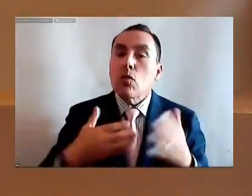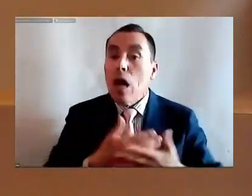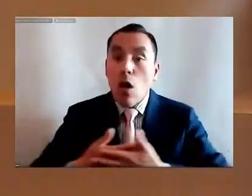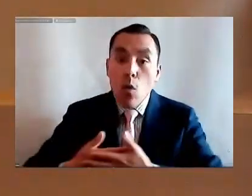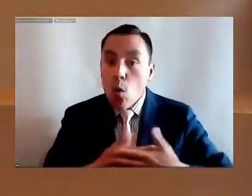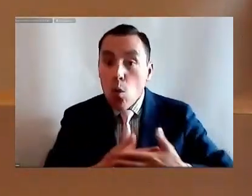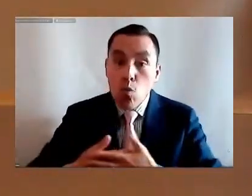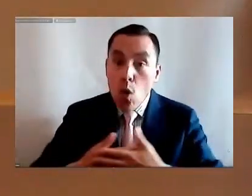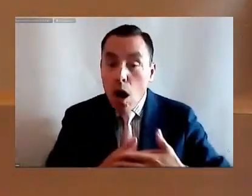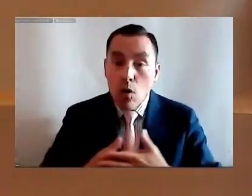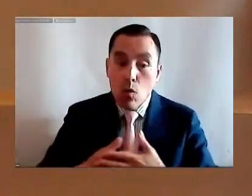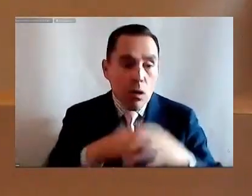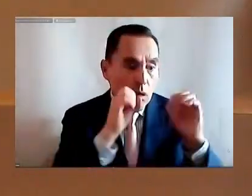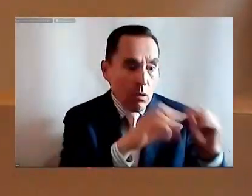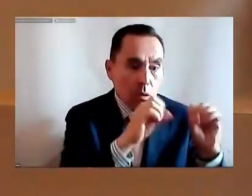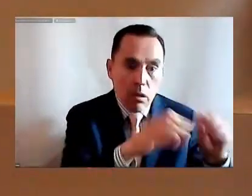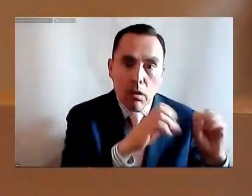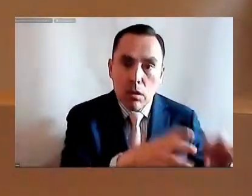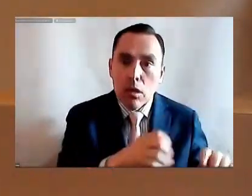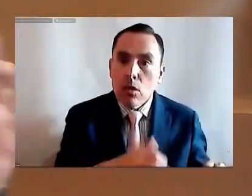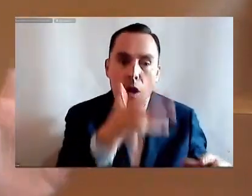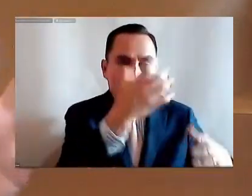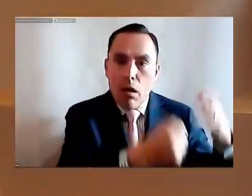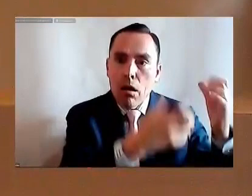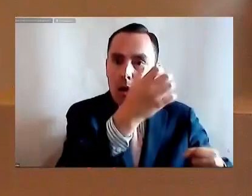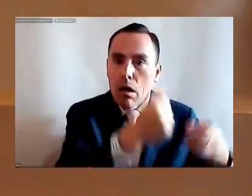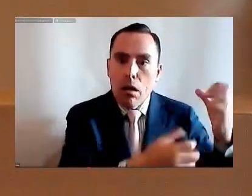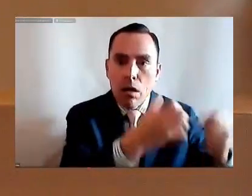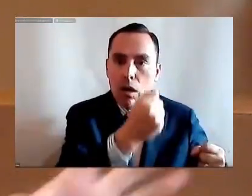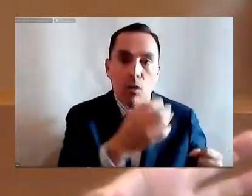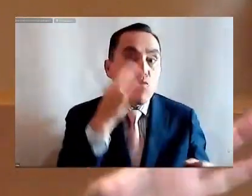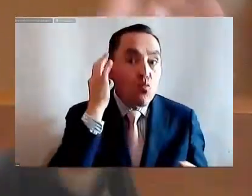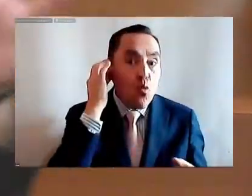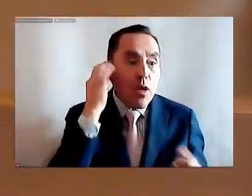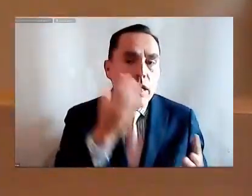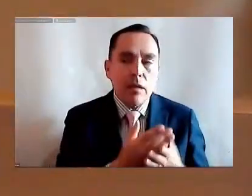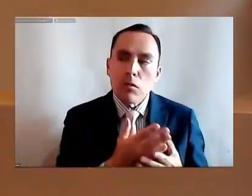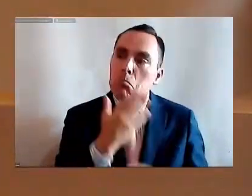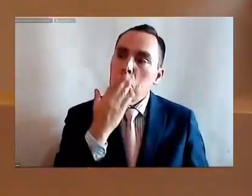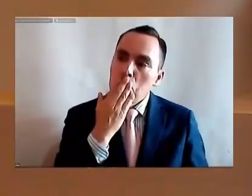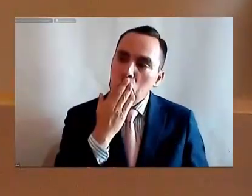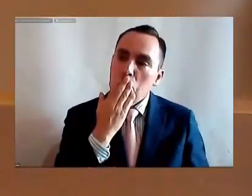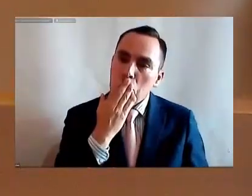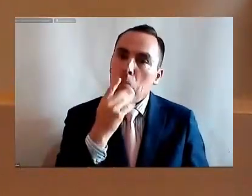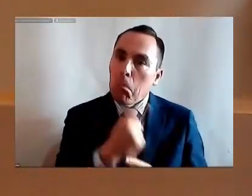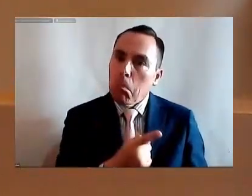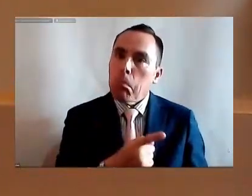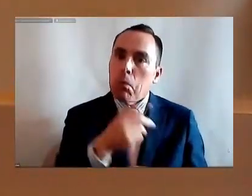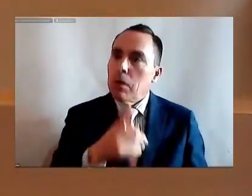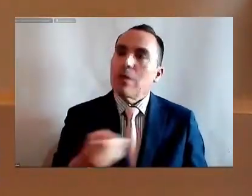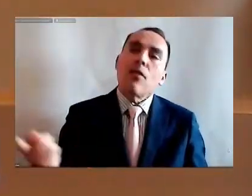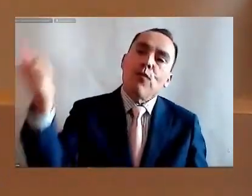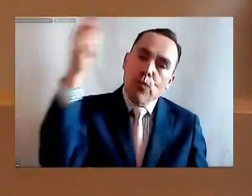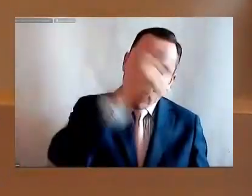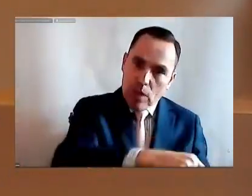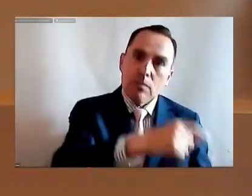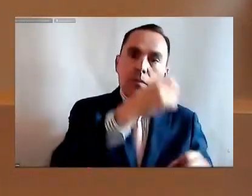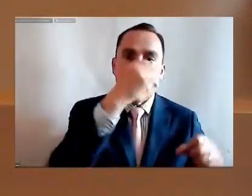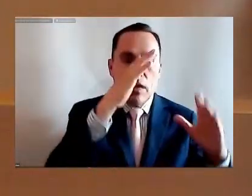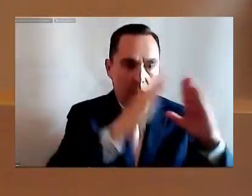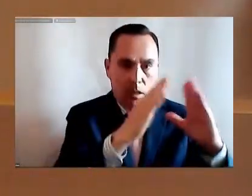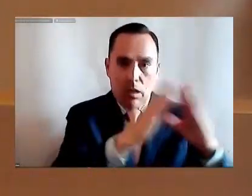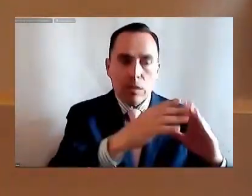alcohol, y la mujer era muy buena candidata en ese contexto para hacer que volviera a la casa, digamos, a